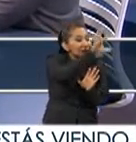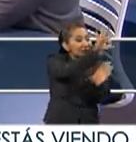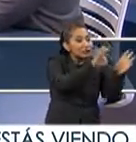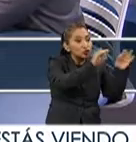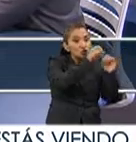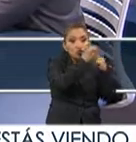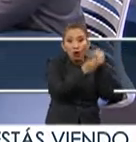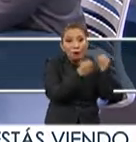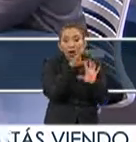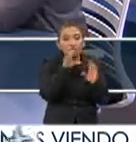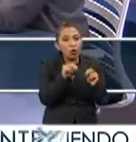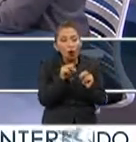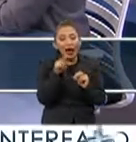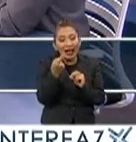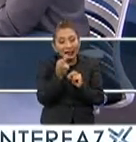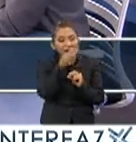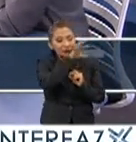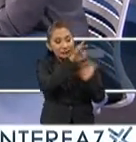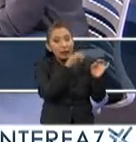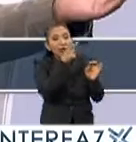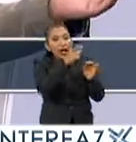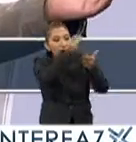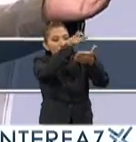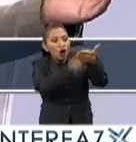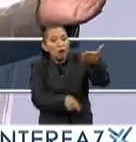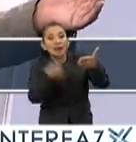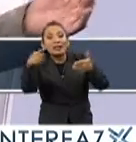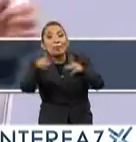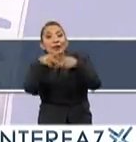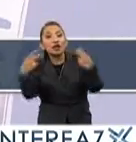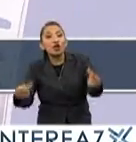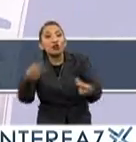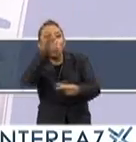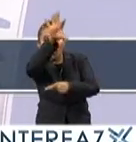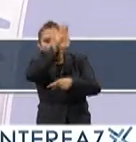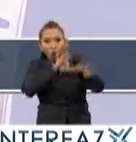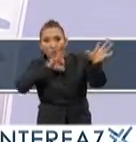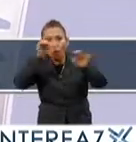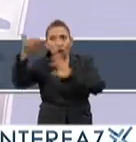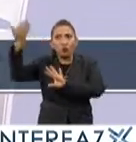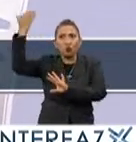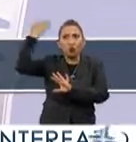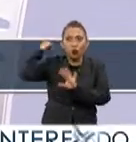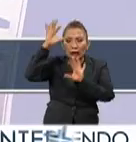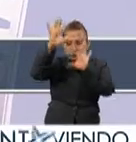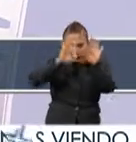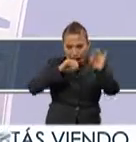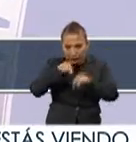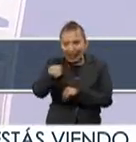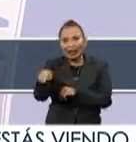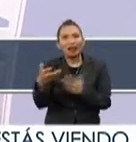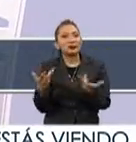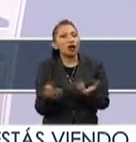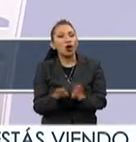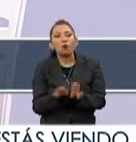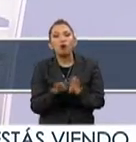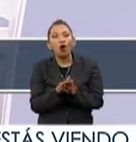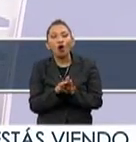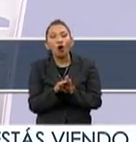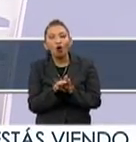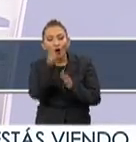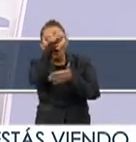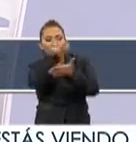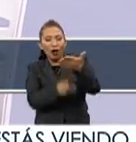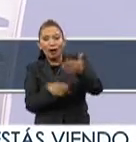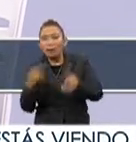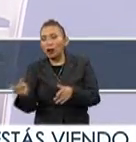de su obra anterior. Son retomados de columnas que publicó hace mucho tiempo. Correcto. Entonces jugaba mucho con esas columnas en donde